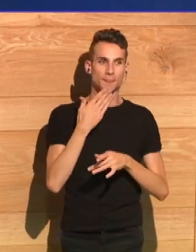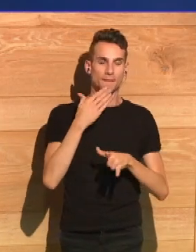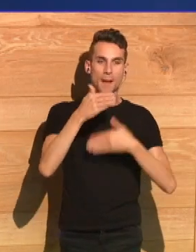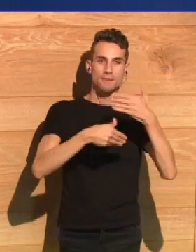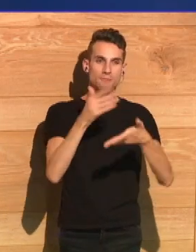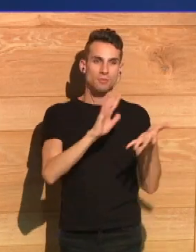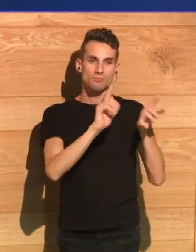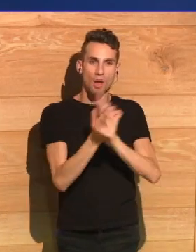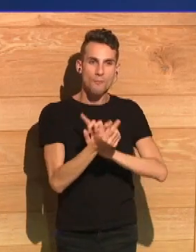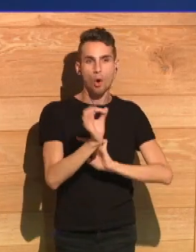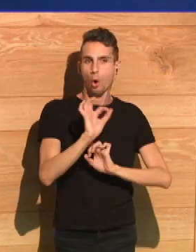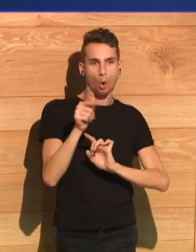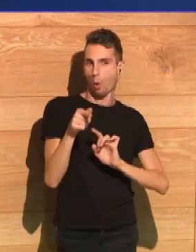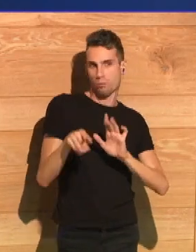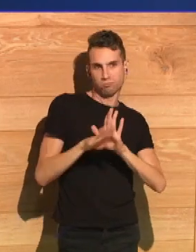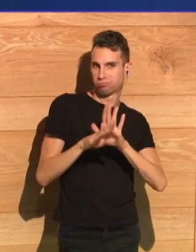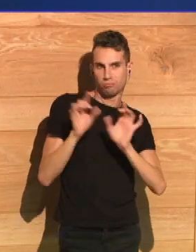o sigues igual?